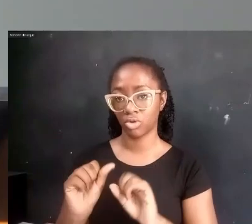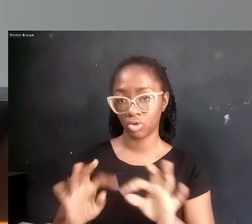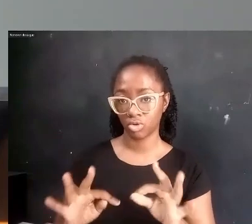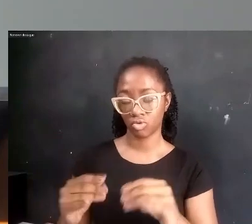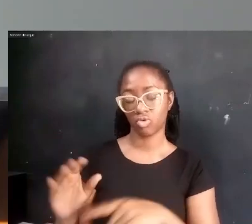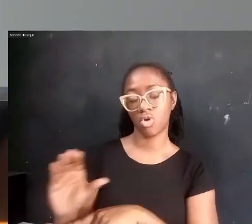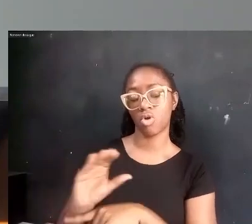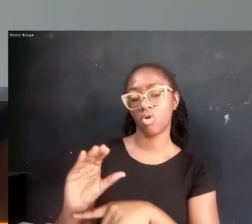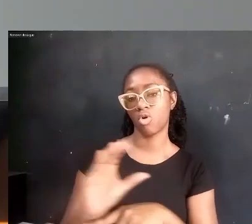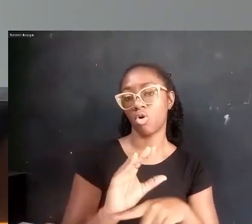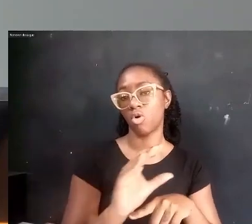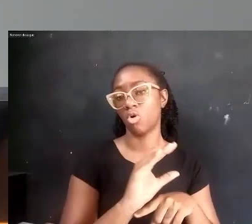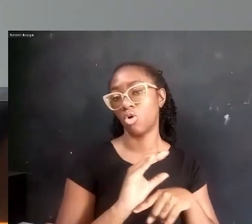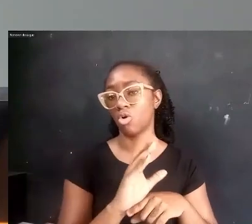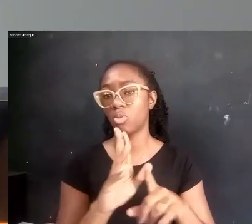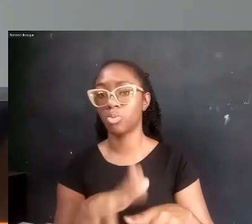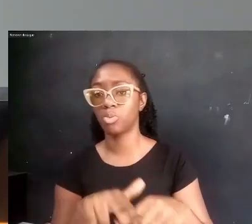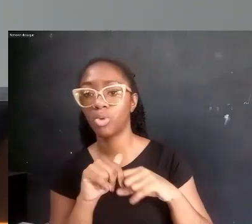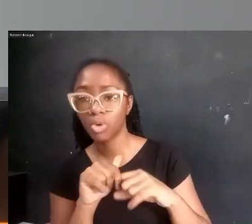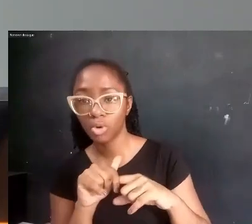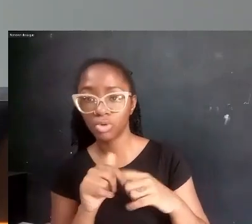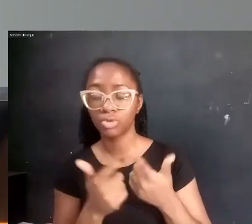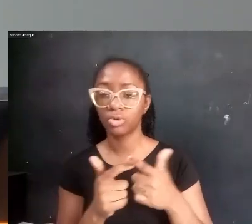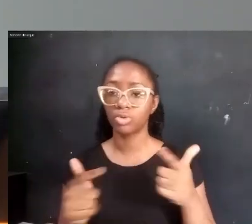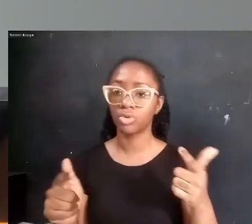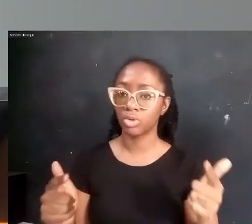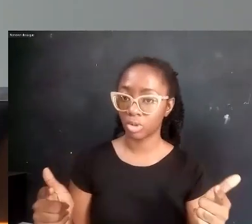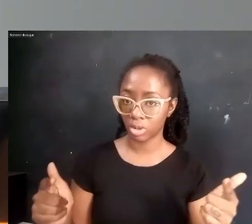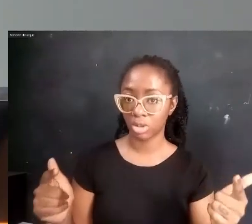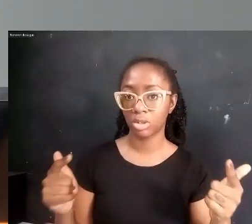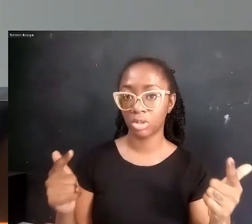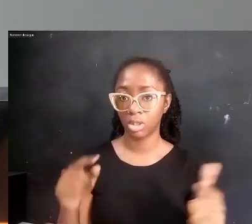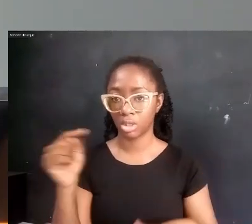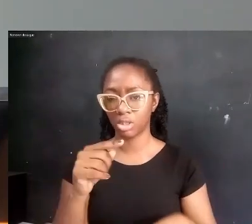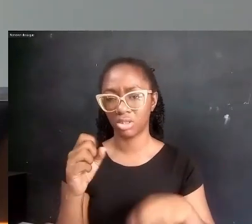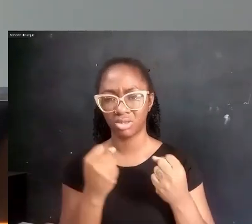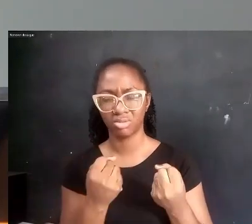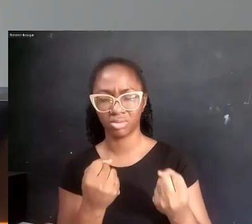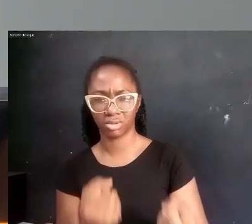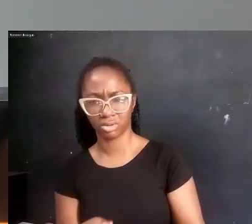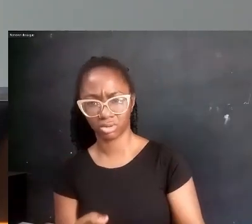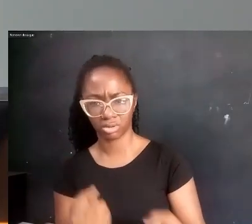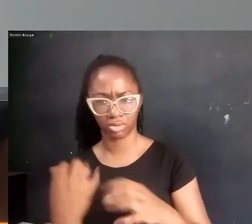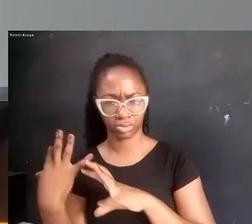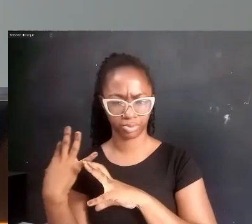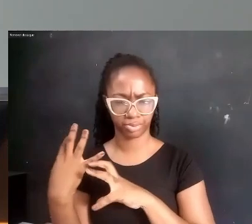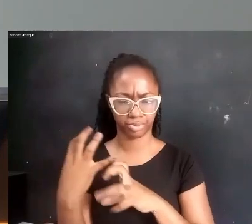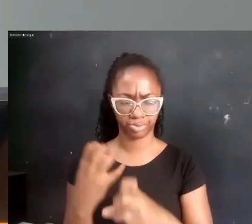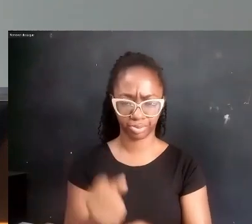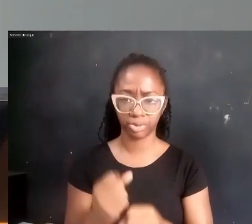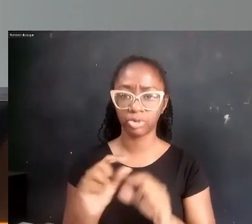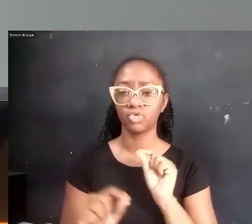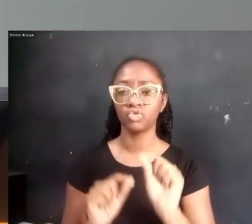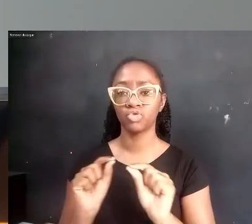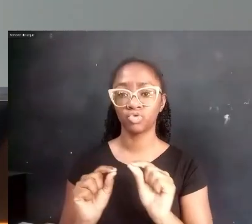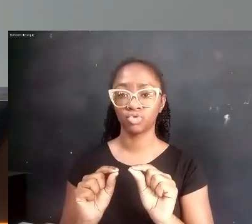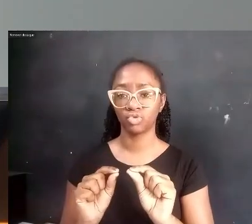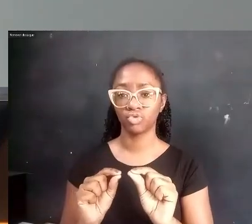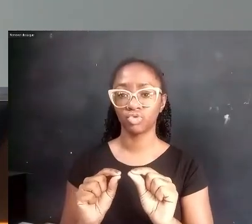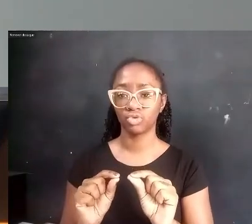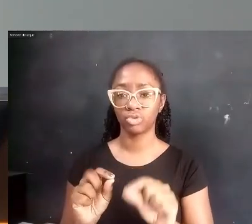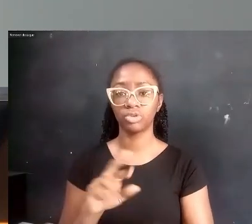¿Por qué nuestras constituciones eran tan cargadas ideológicamente que no era posible para